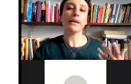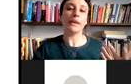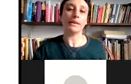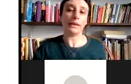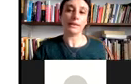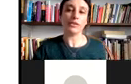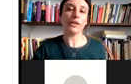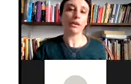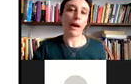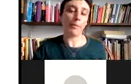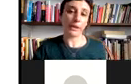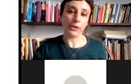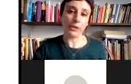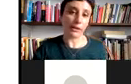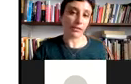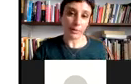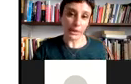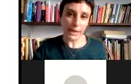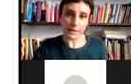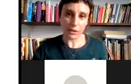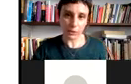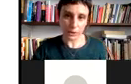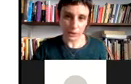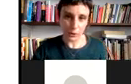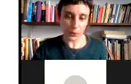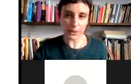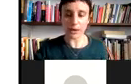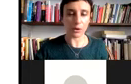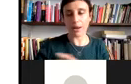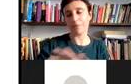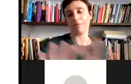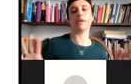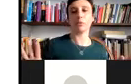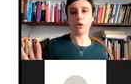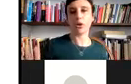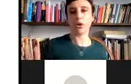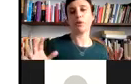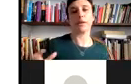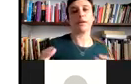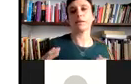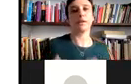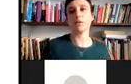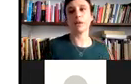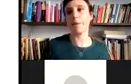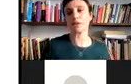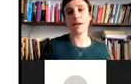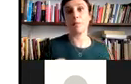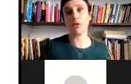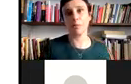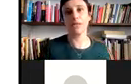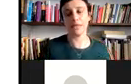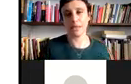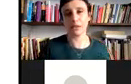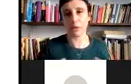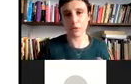permite esterilizaciones a pedido de familias y con autorización judicial, lo cual es un horror porque las únicas personas que